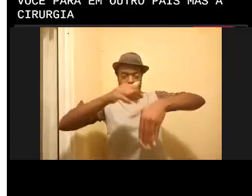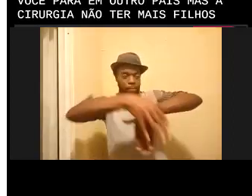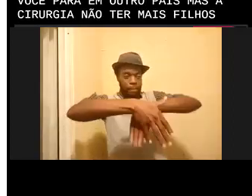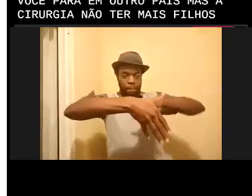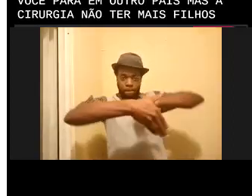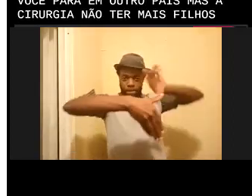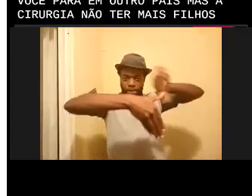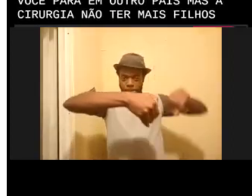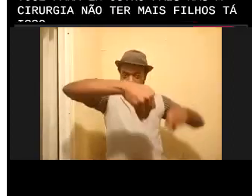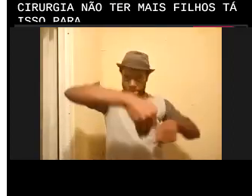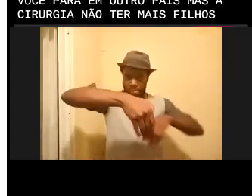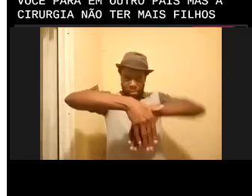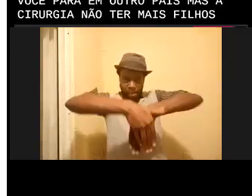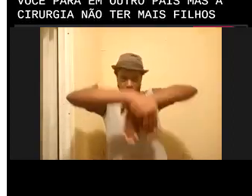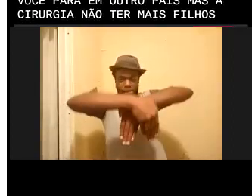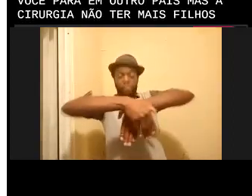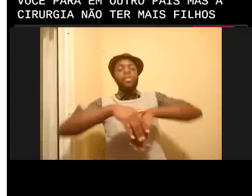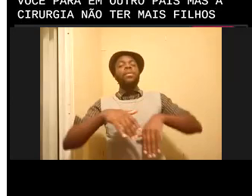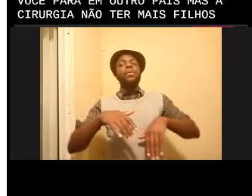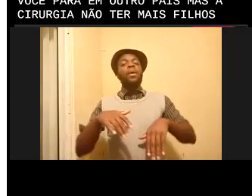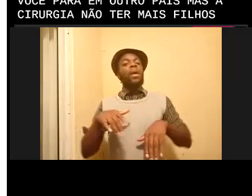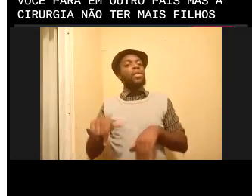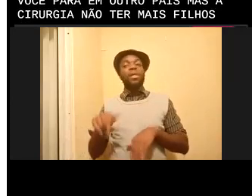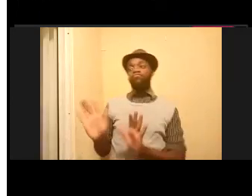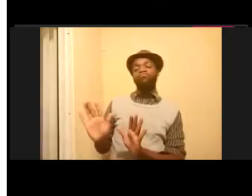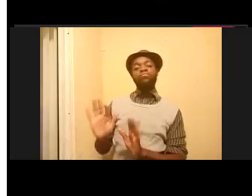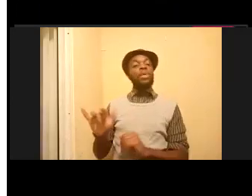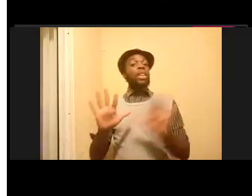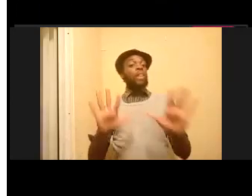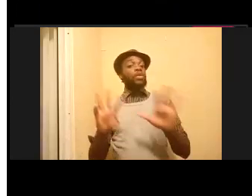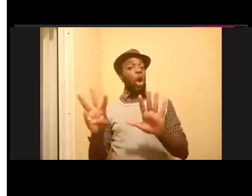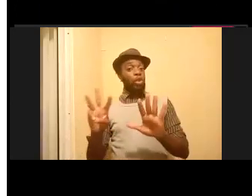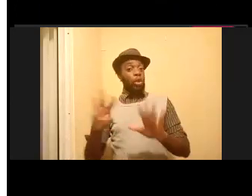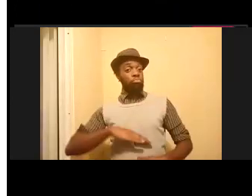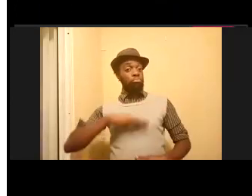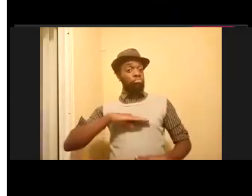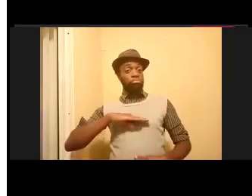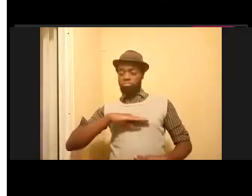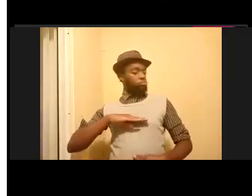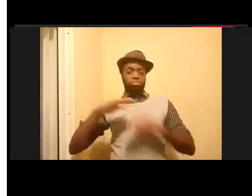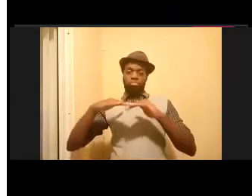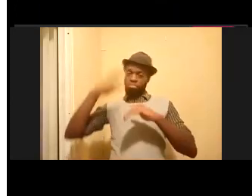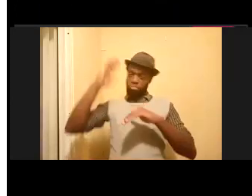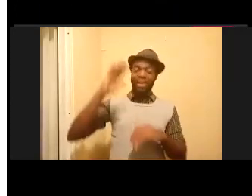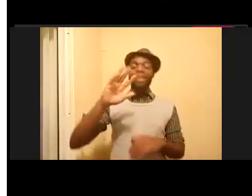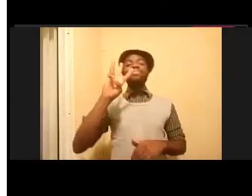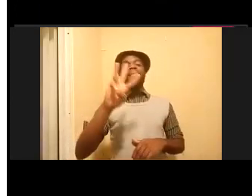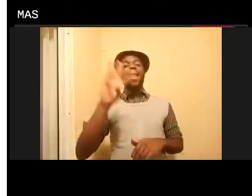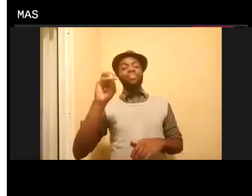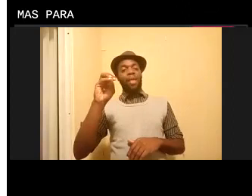país hay que tener mayoría de edad, pero no de 18, de 30 para arriba y por lo menos haber tenido un hijo para